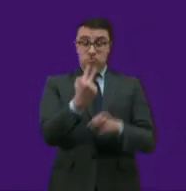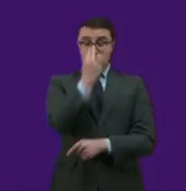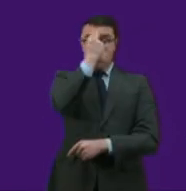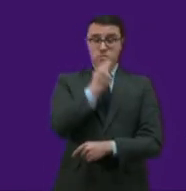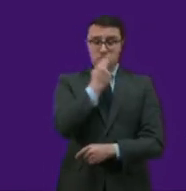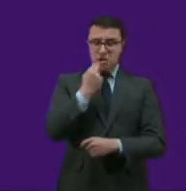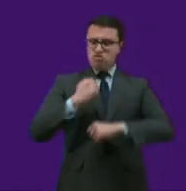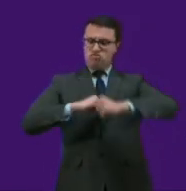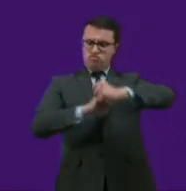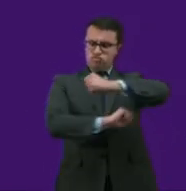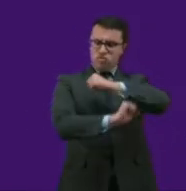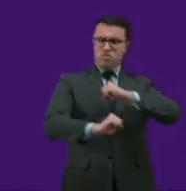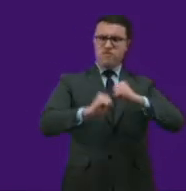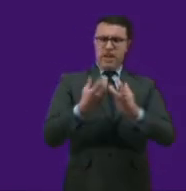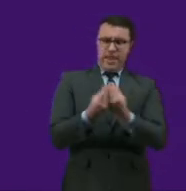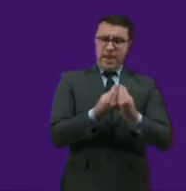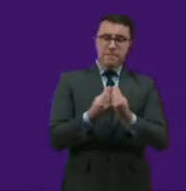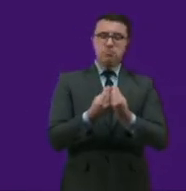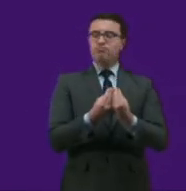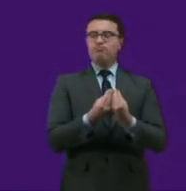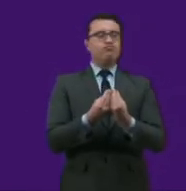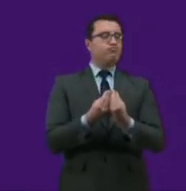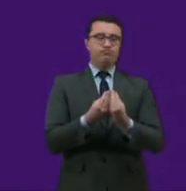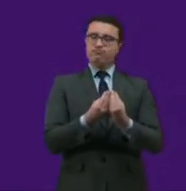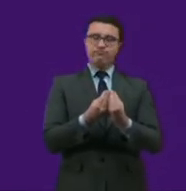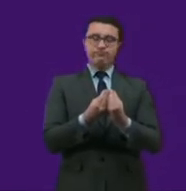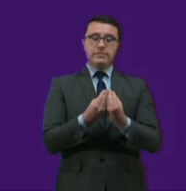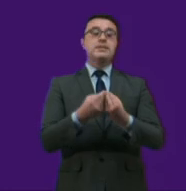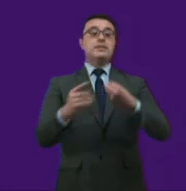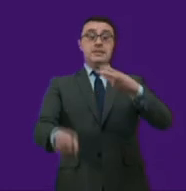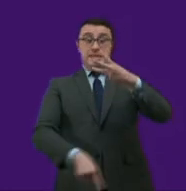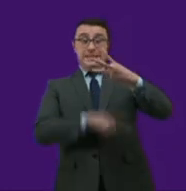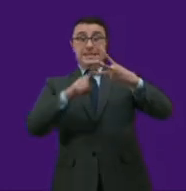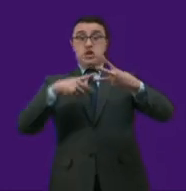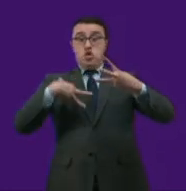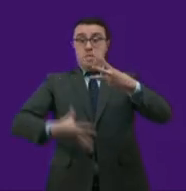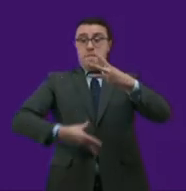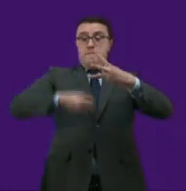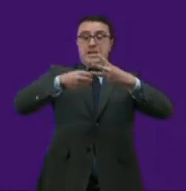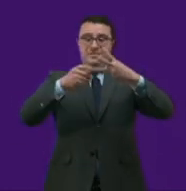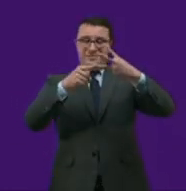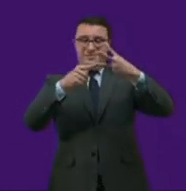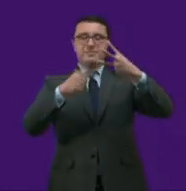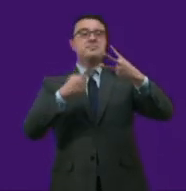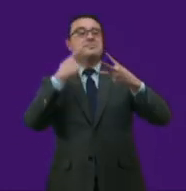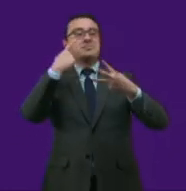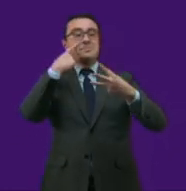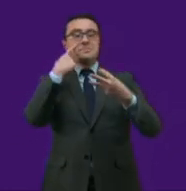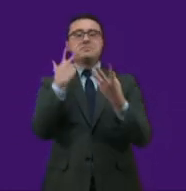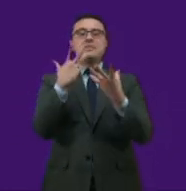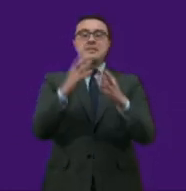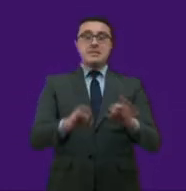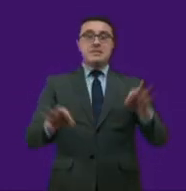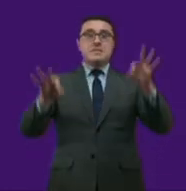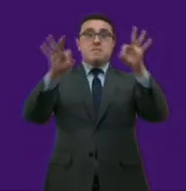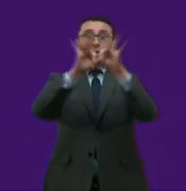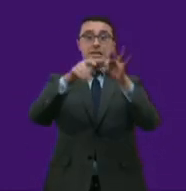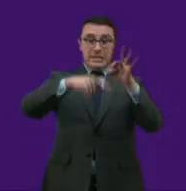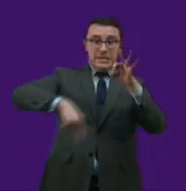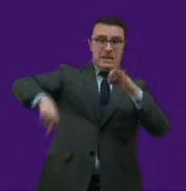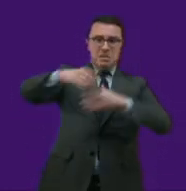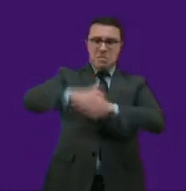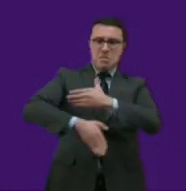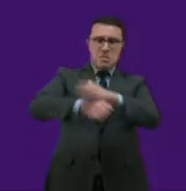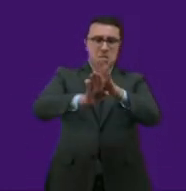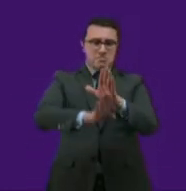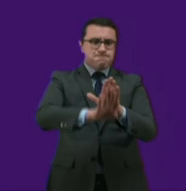fuerte. Pero hay una tercera que es la forma de poder escalar eso más allá a tu